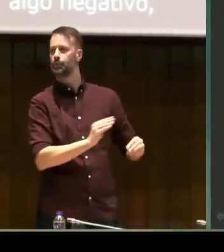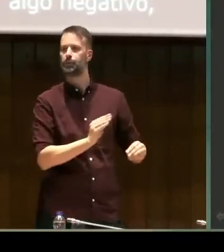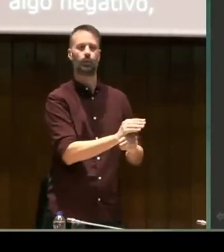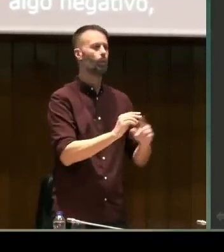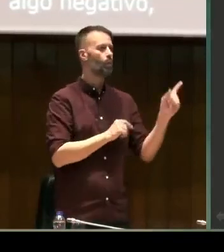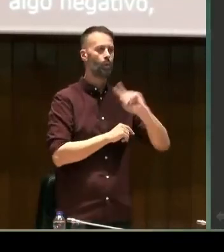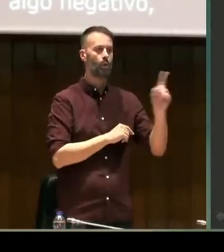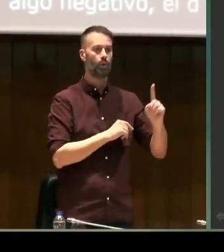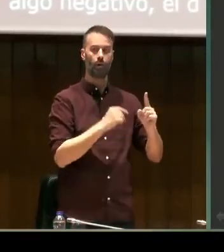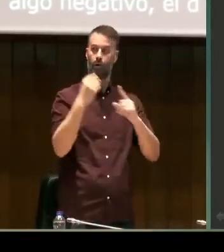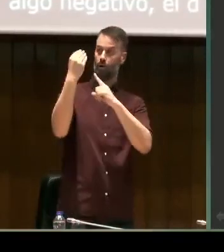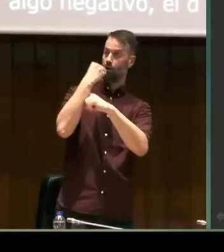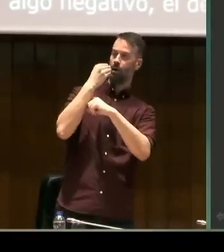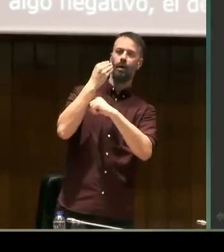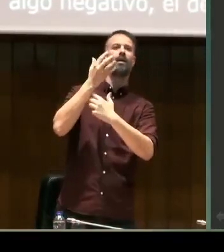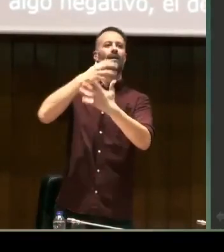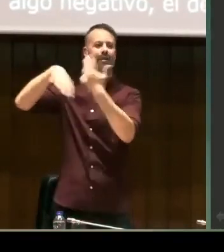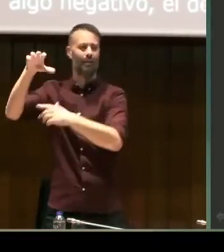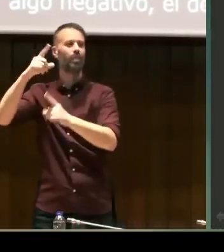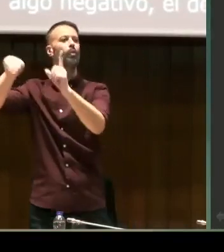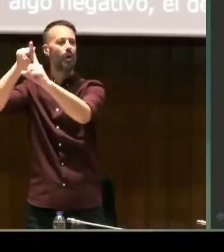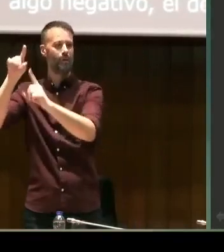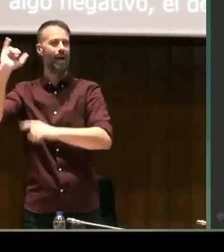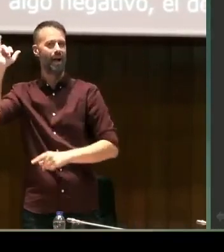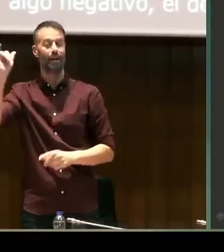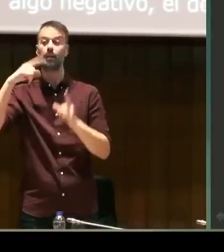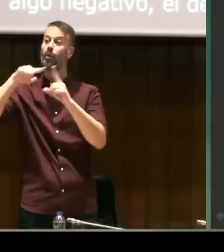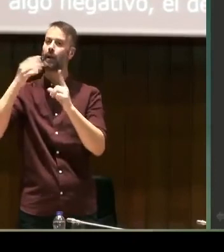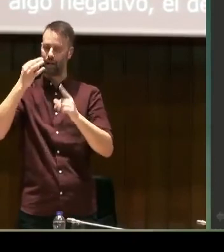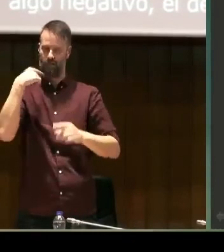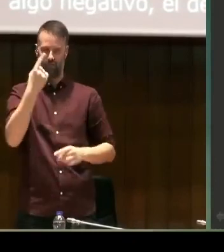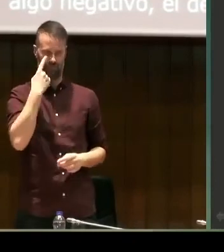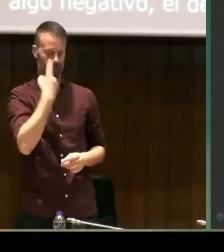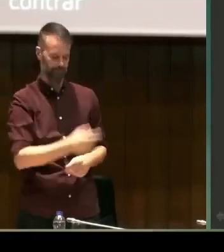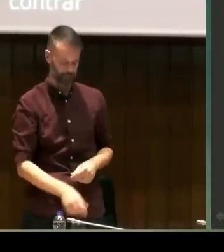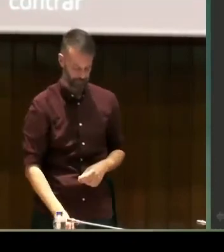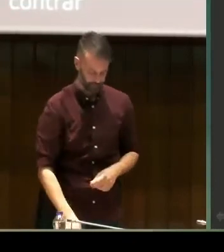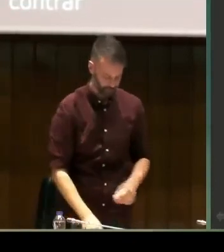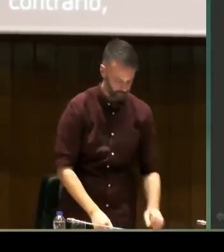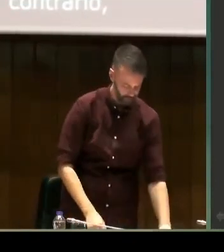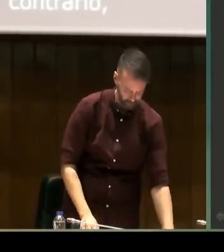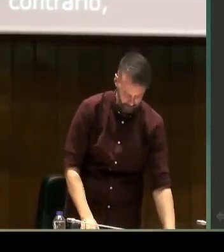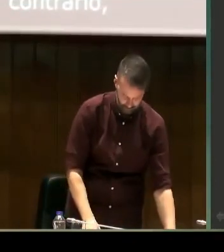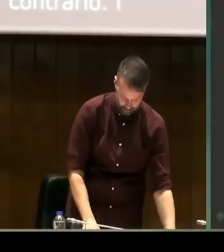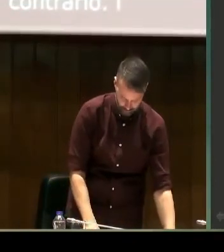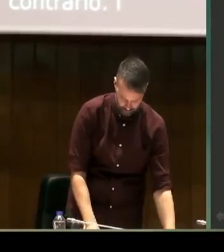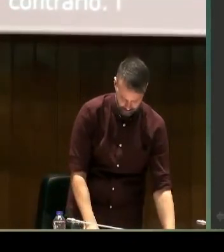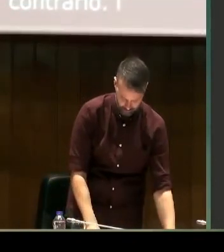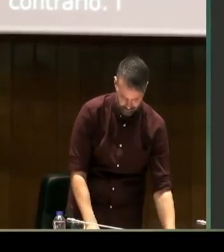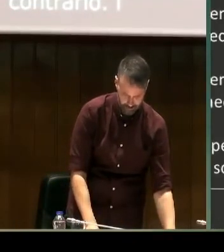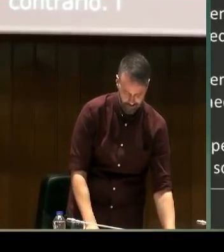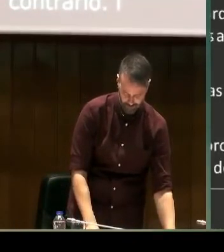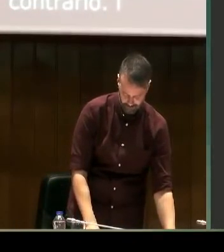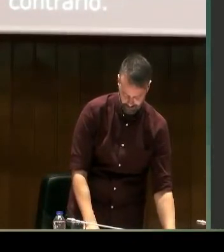nunca supone un gasto ni una financiación, un gasto social, sino que hay un retorno por parte de las personas sordas